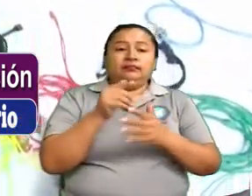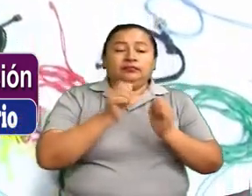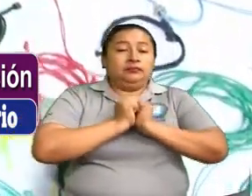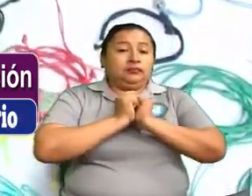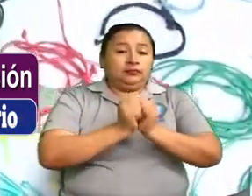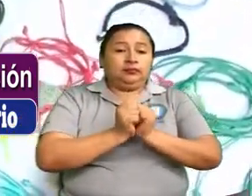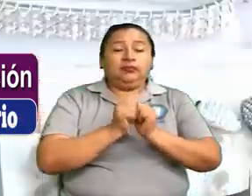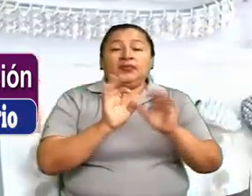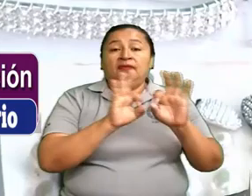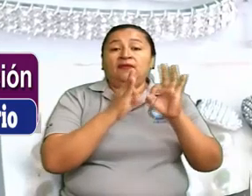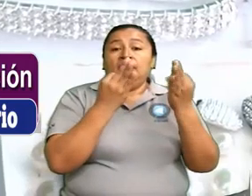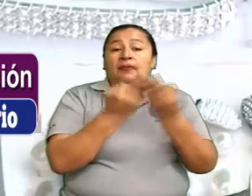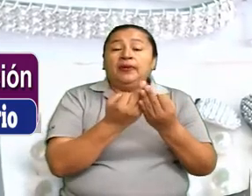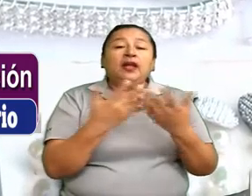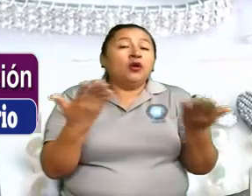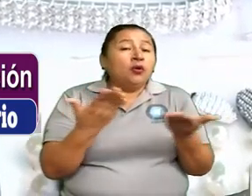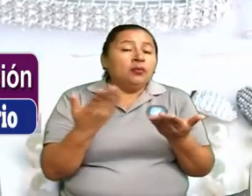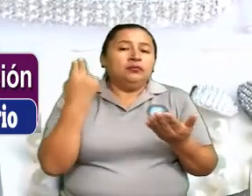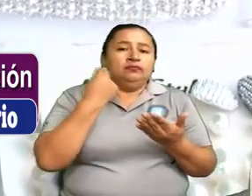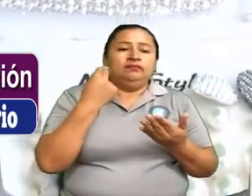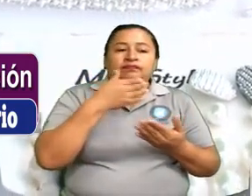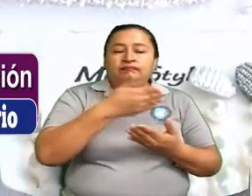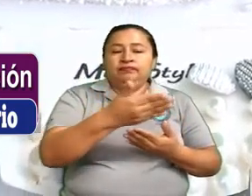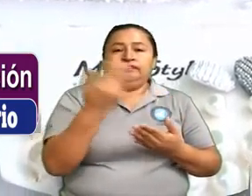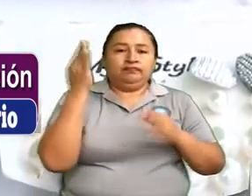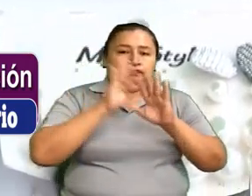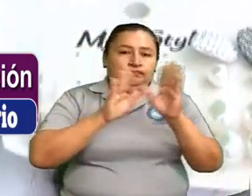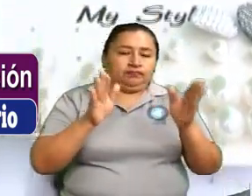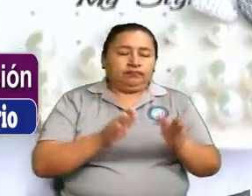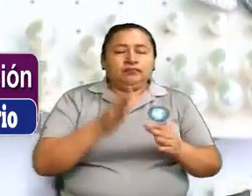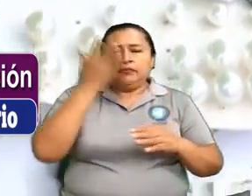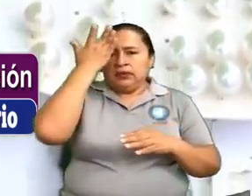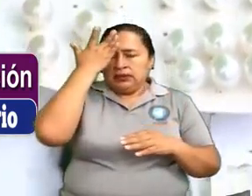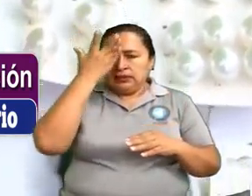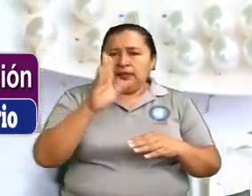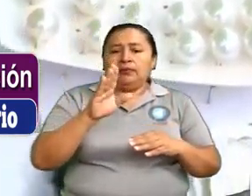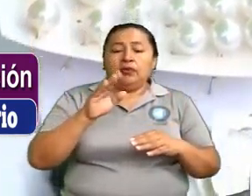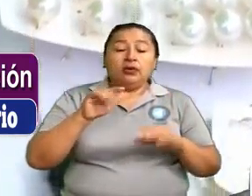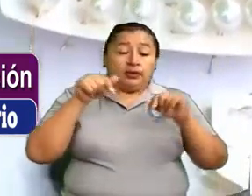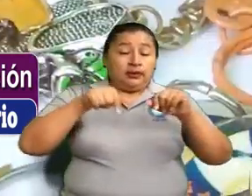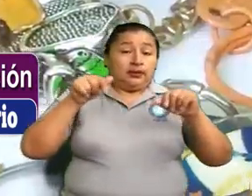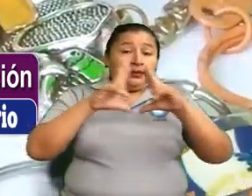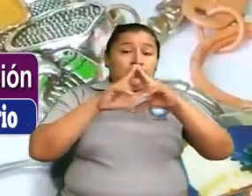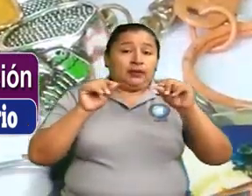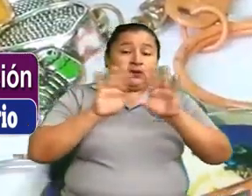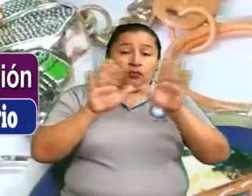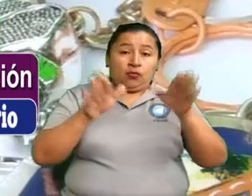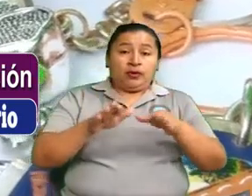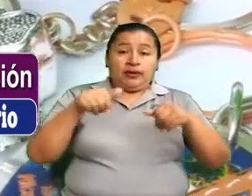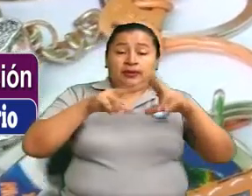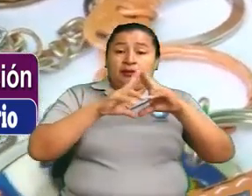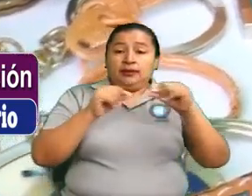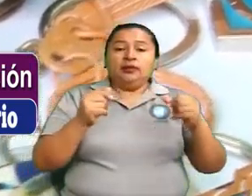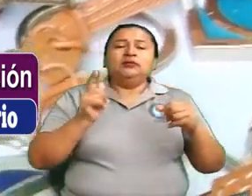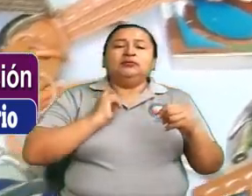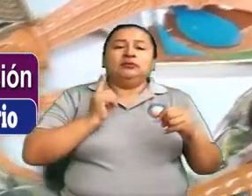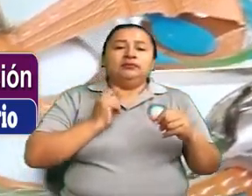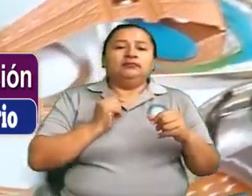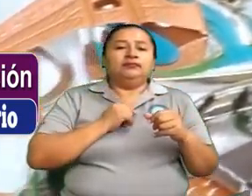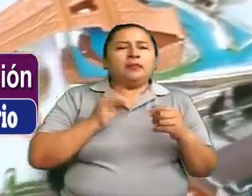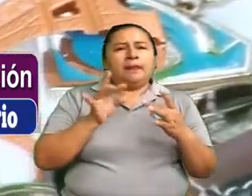acompañamiento a la familia a través de las mujeres. Sabemos que nuestras mujeres, bueno, nosotras las mujeres nicaragüenses, tenemos